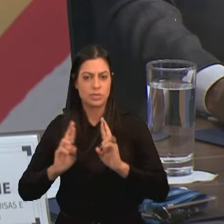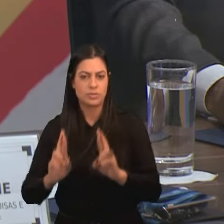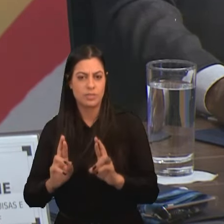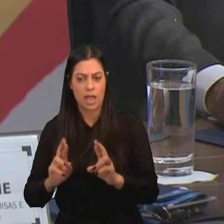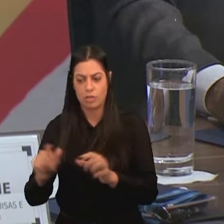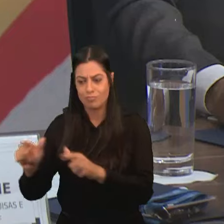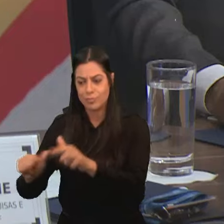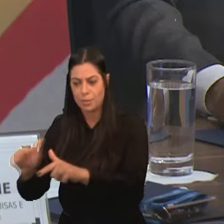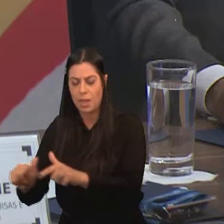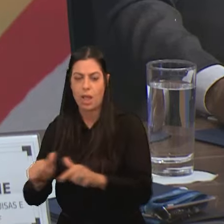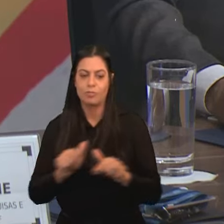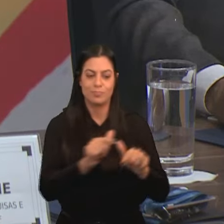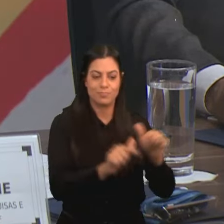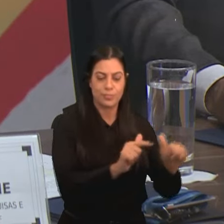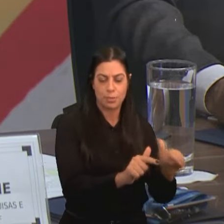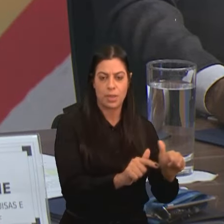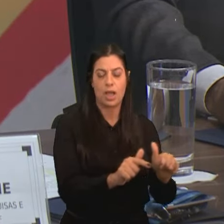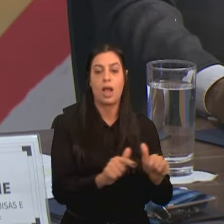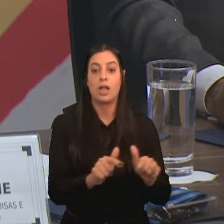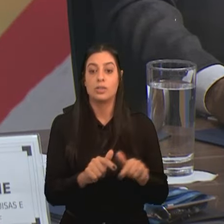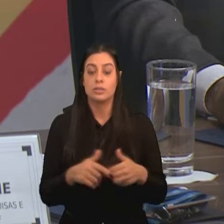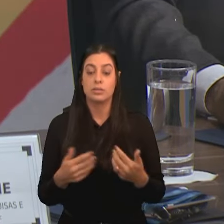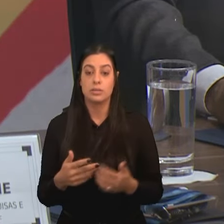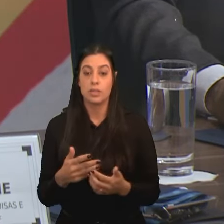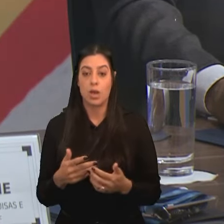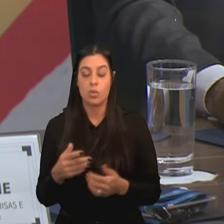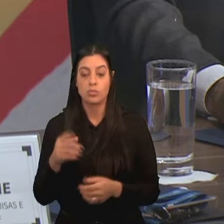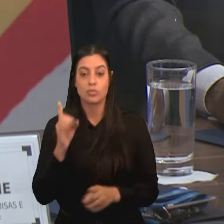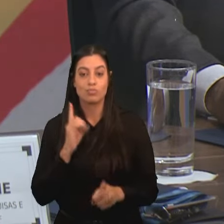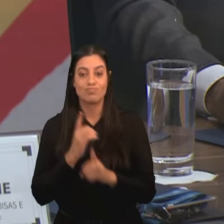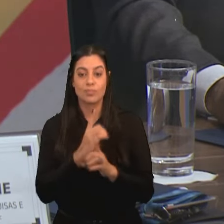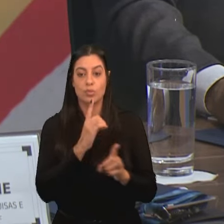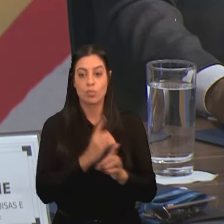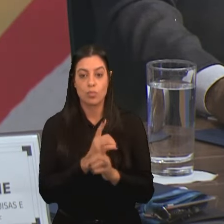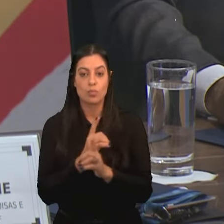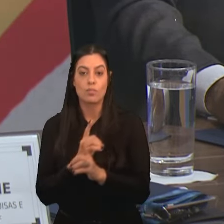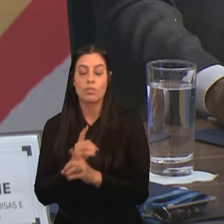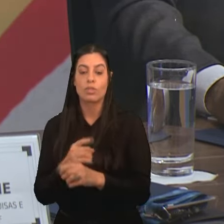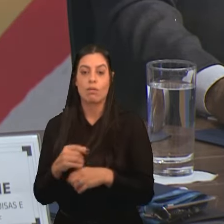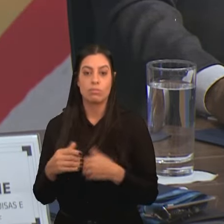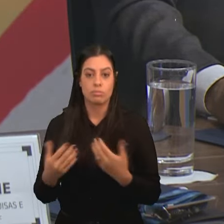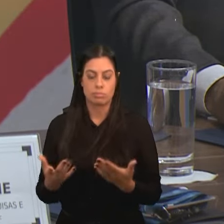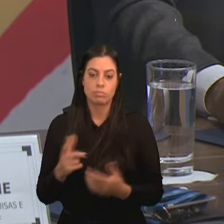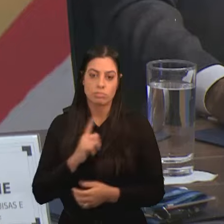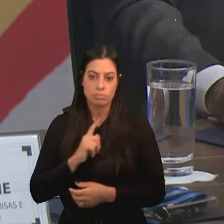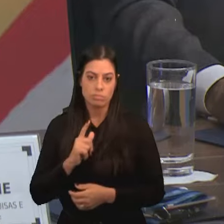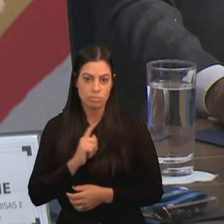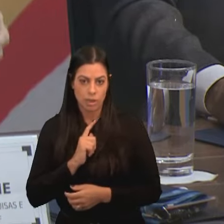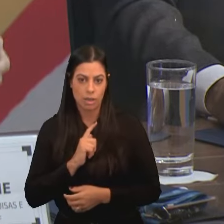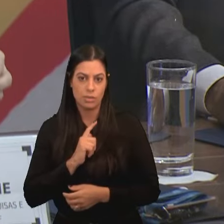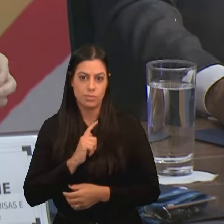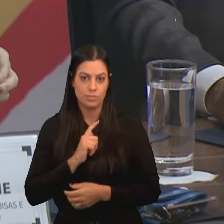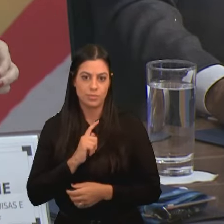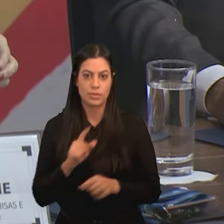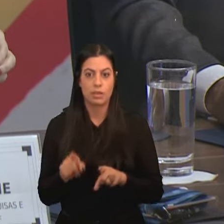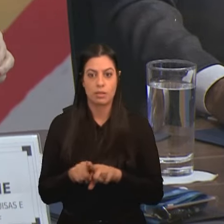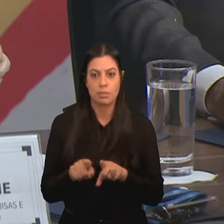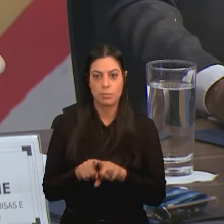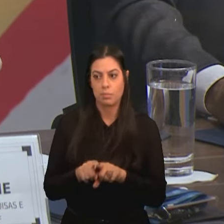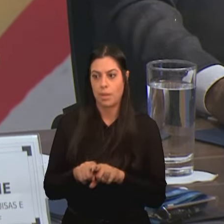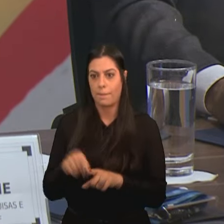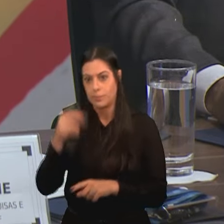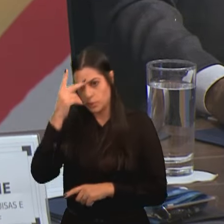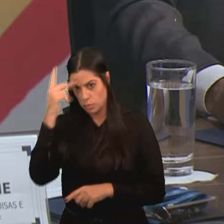otras de otras actividades. Y son estos descubrimientos que permitieron que los técnicos